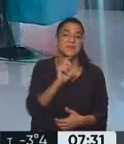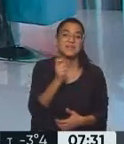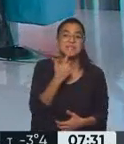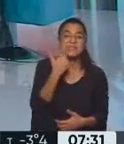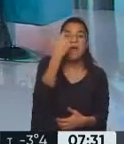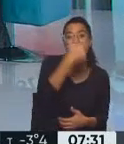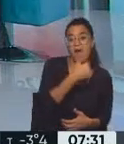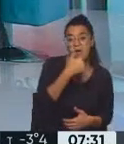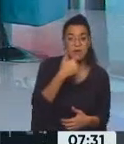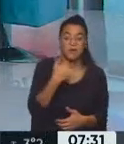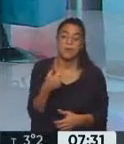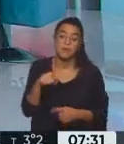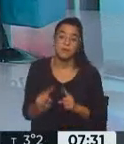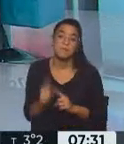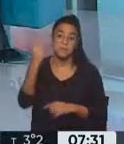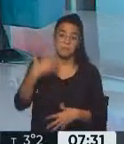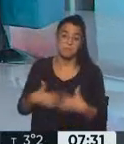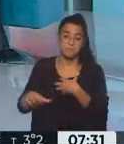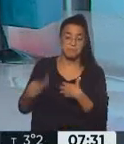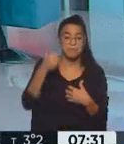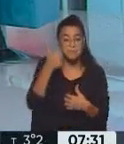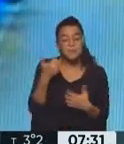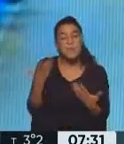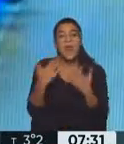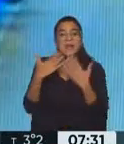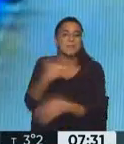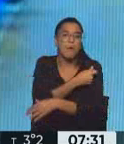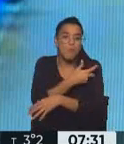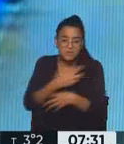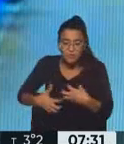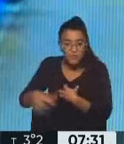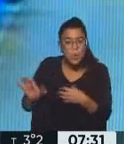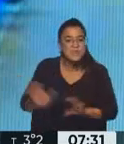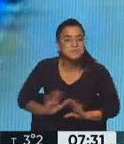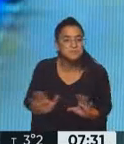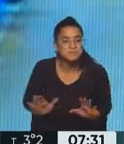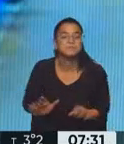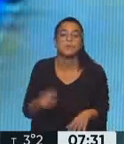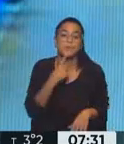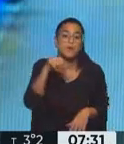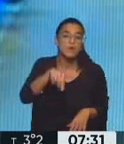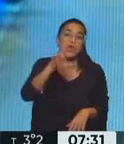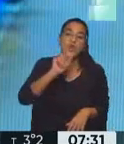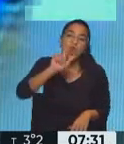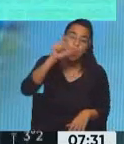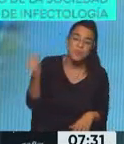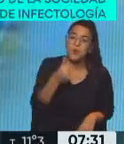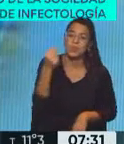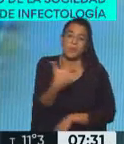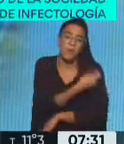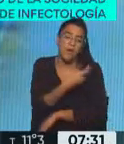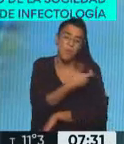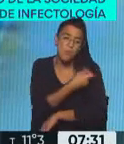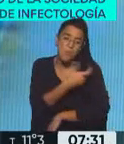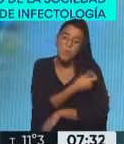hablando ya de sinergias éxito a su nación exactamente entonces acá está el rol fundamental de las vacunas la importancia de la vacunación